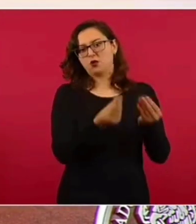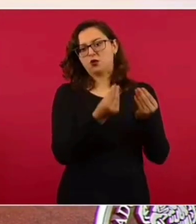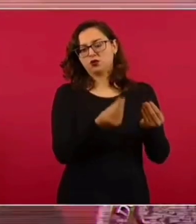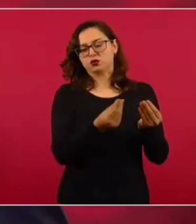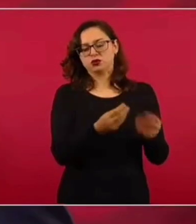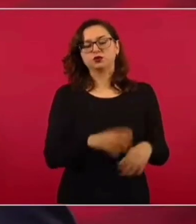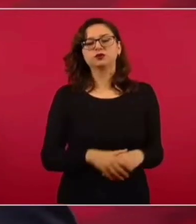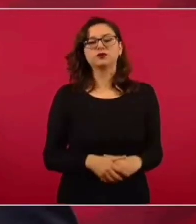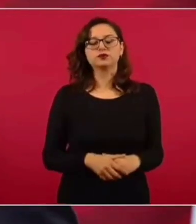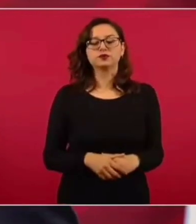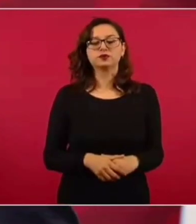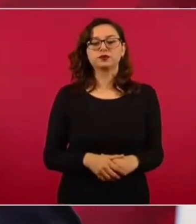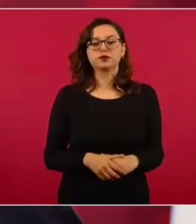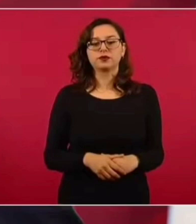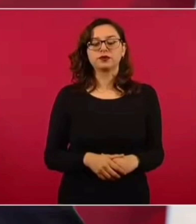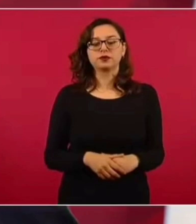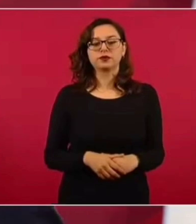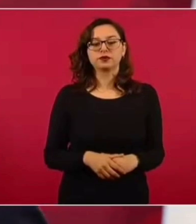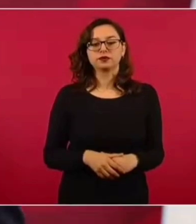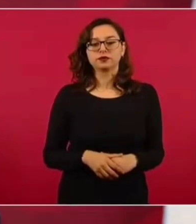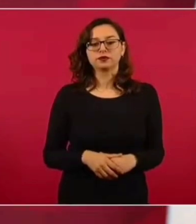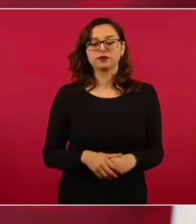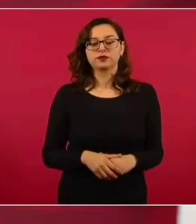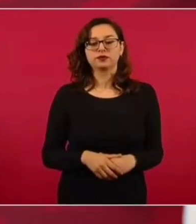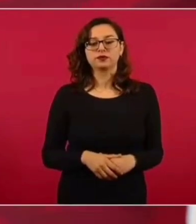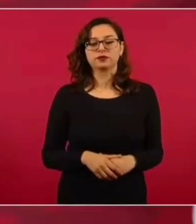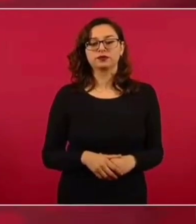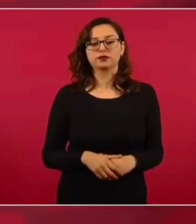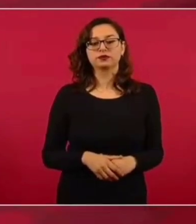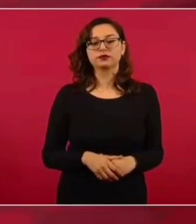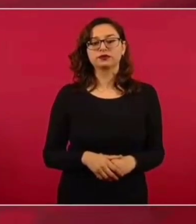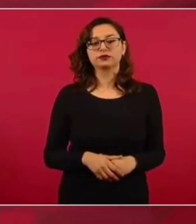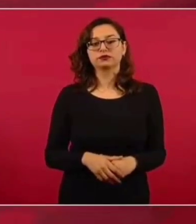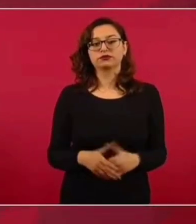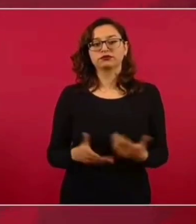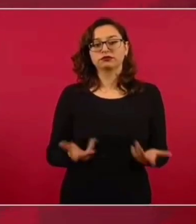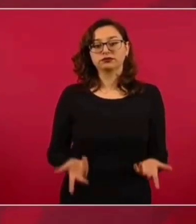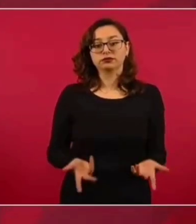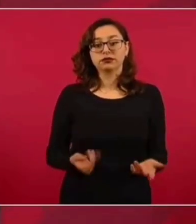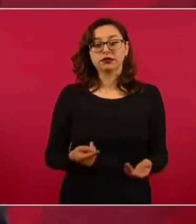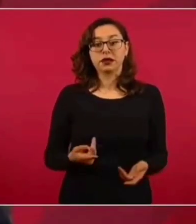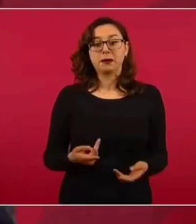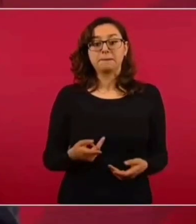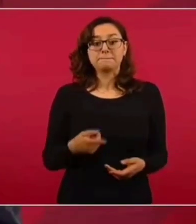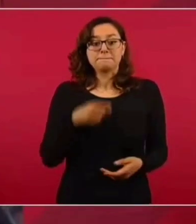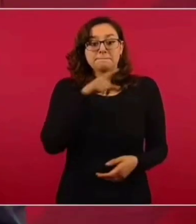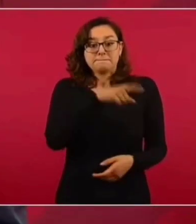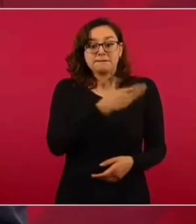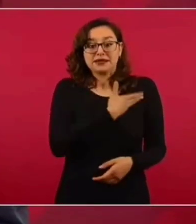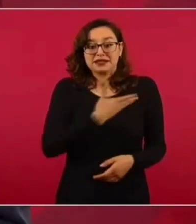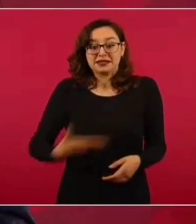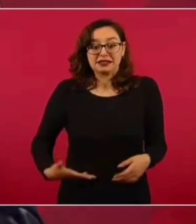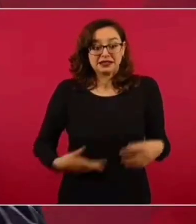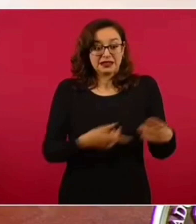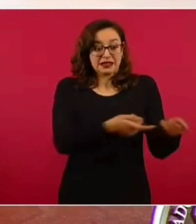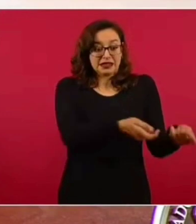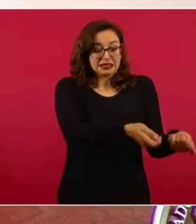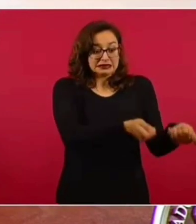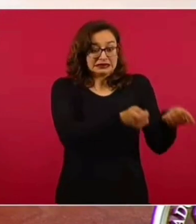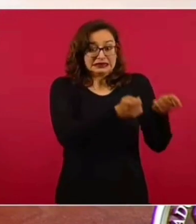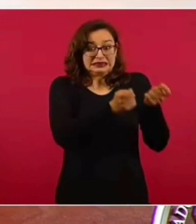En el caso del Perú estaba entrando el presidente y ya querían removerlo, eso no